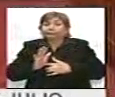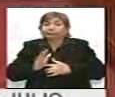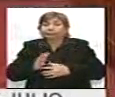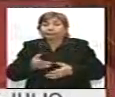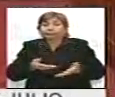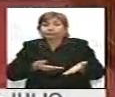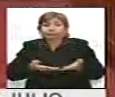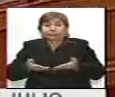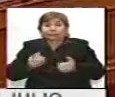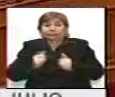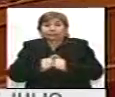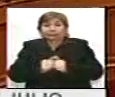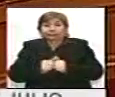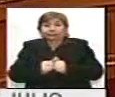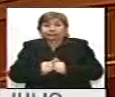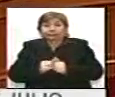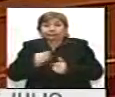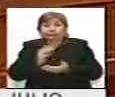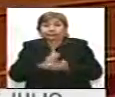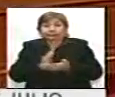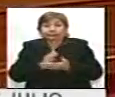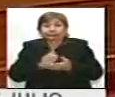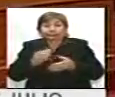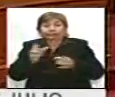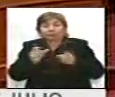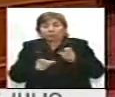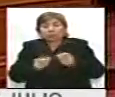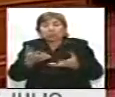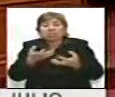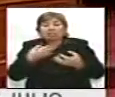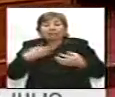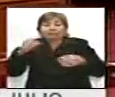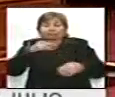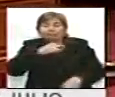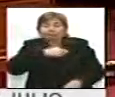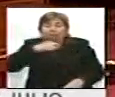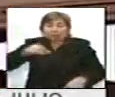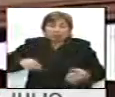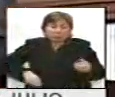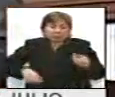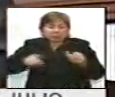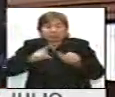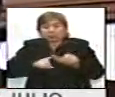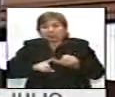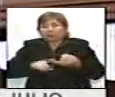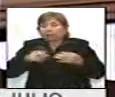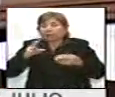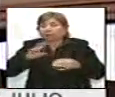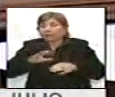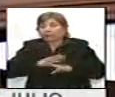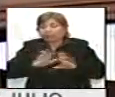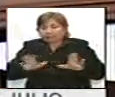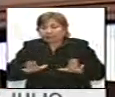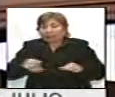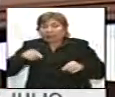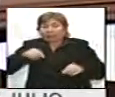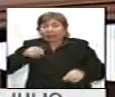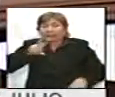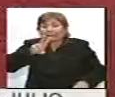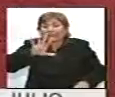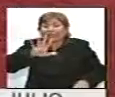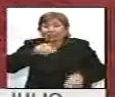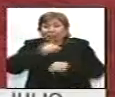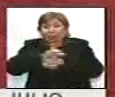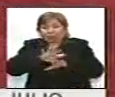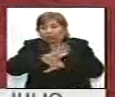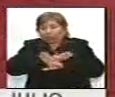oficialía mayor las listas completas de candidatos para ocupar los cargos de la mesa directiva vence este jueves 25 de